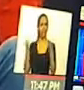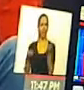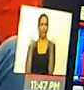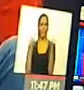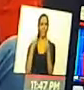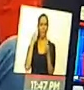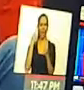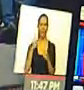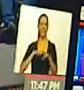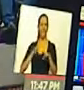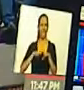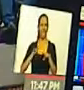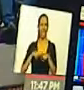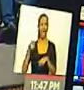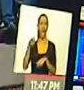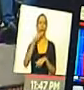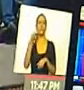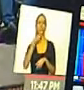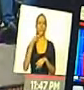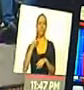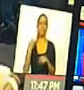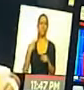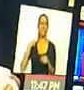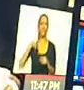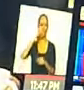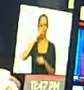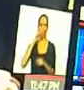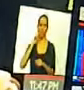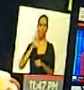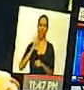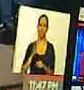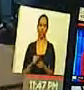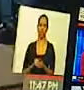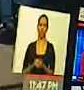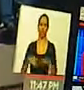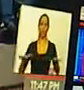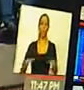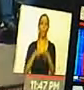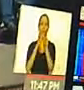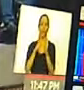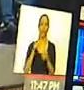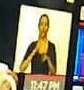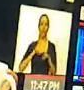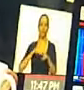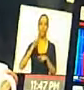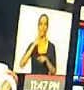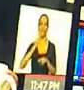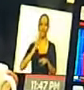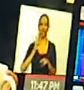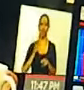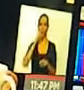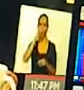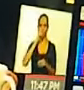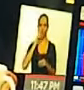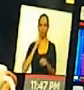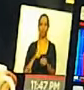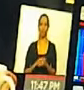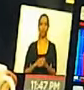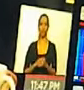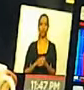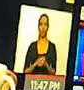esa niña está por ahí? Ya debe tener 25 años. Una niña de 25. Una niña de 25 años. Una niña de 25